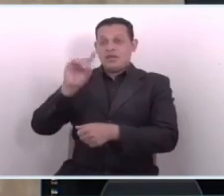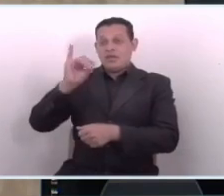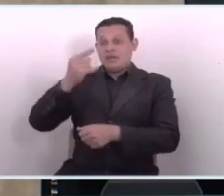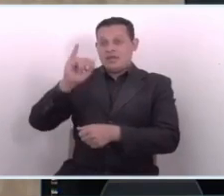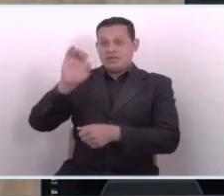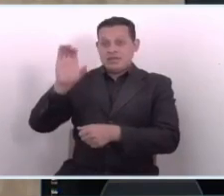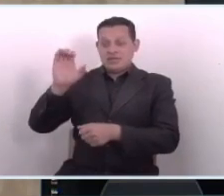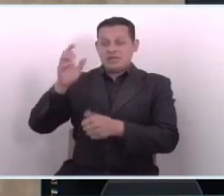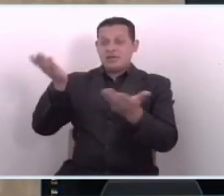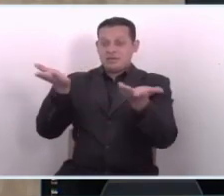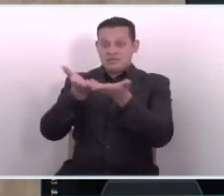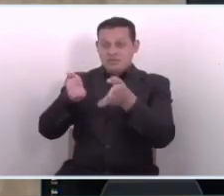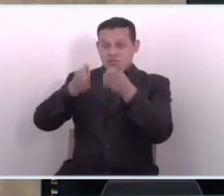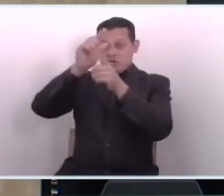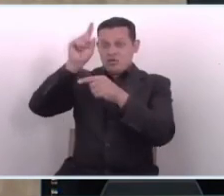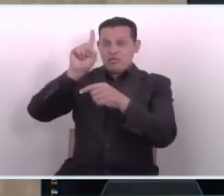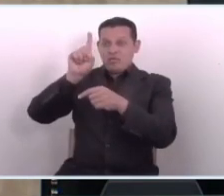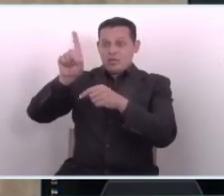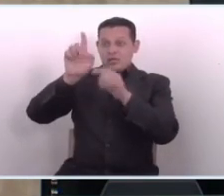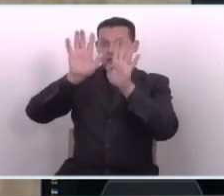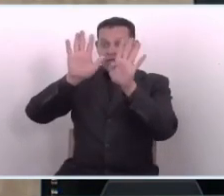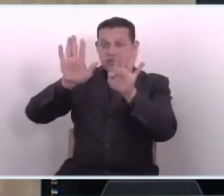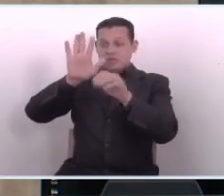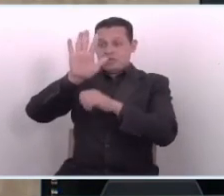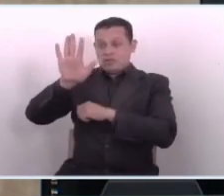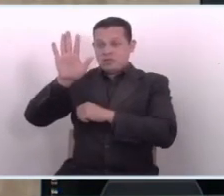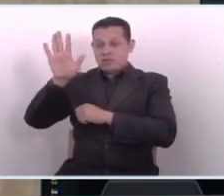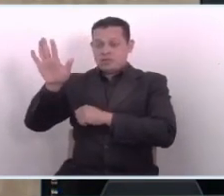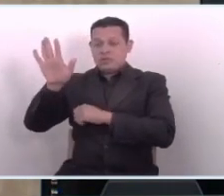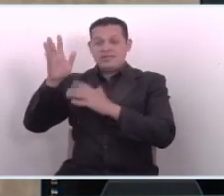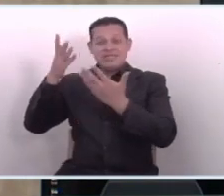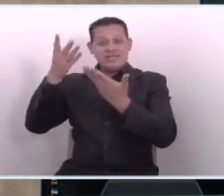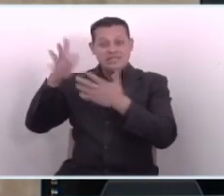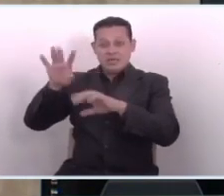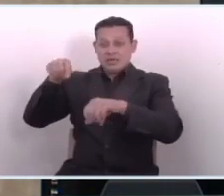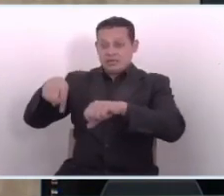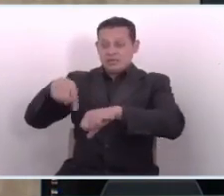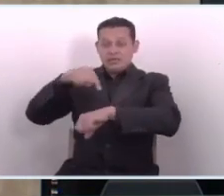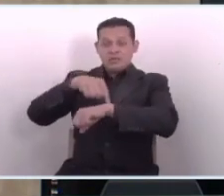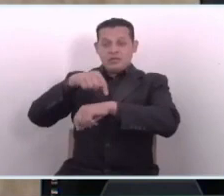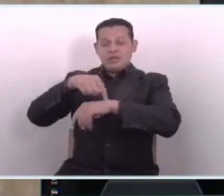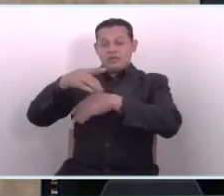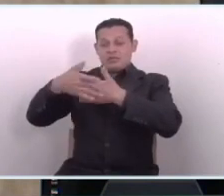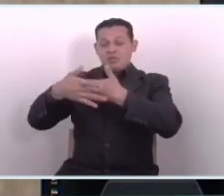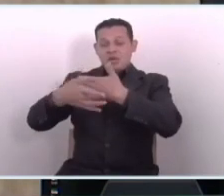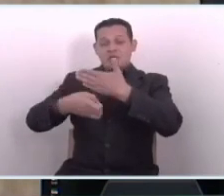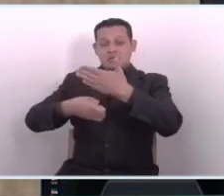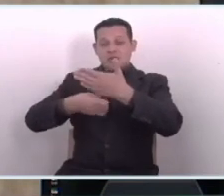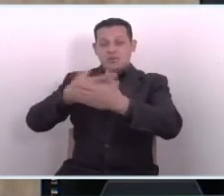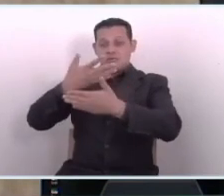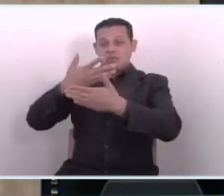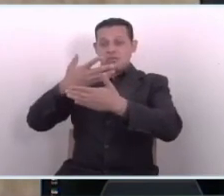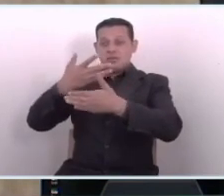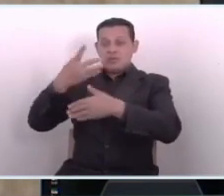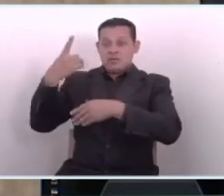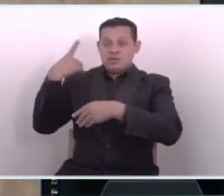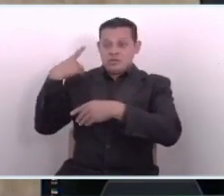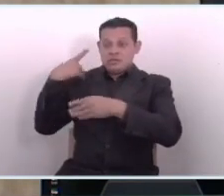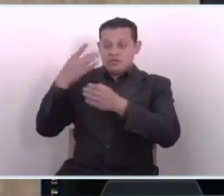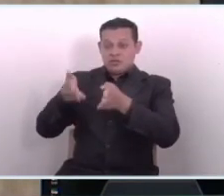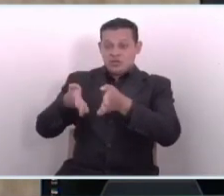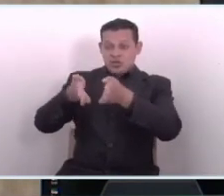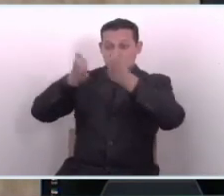en 1955. Estamos en este momento actualizando una dirección,